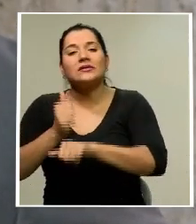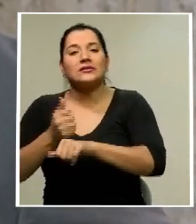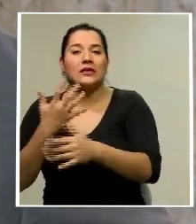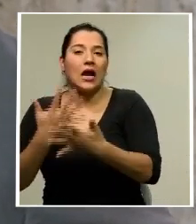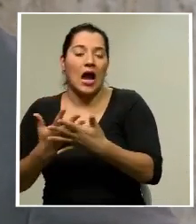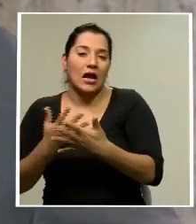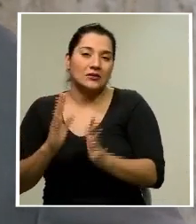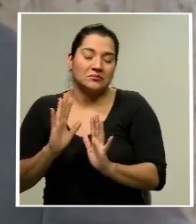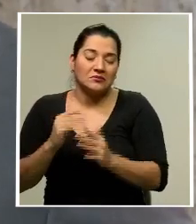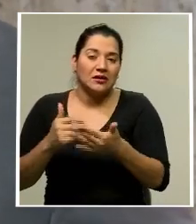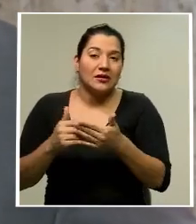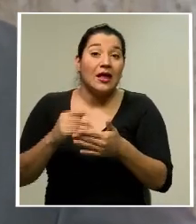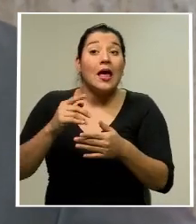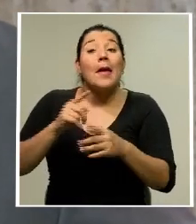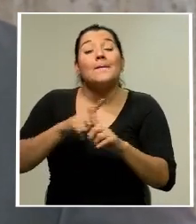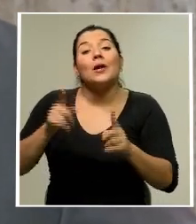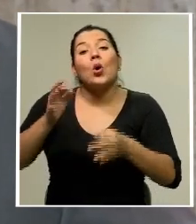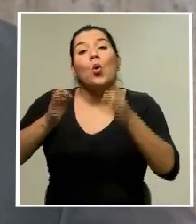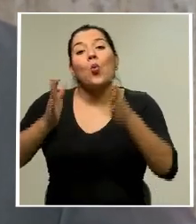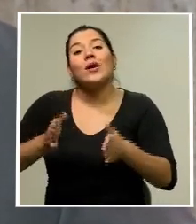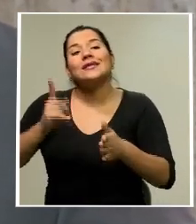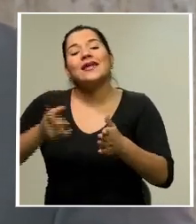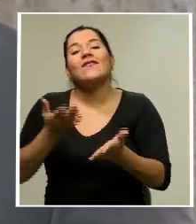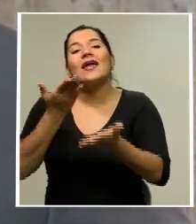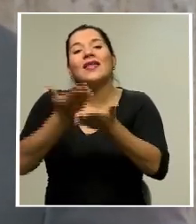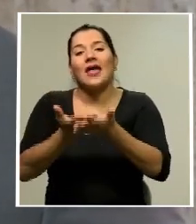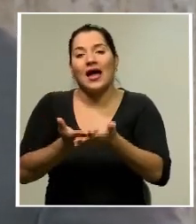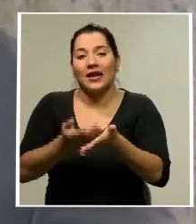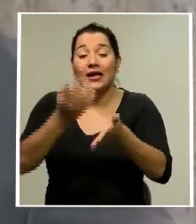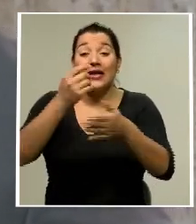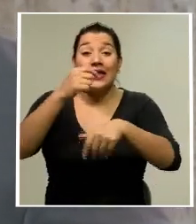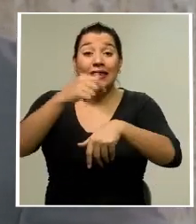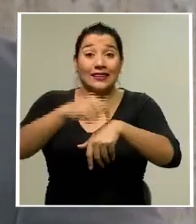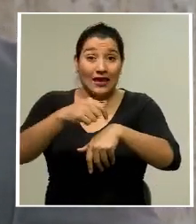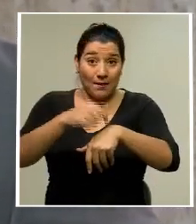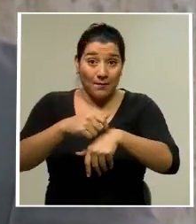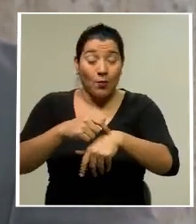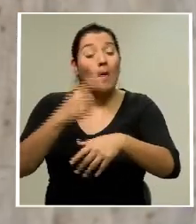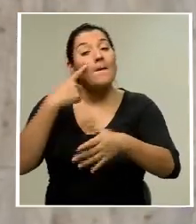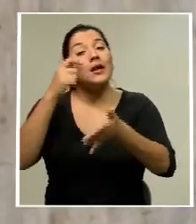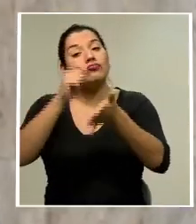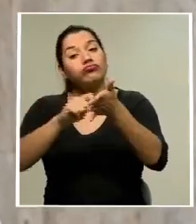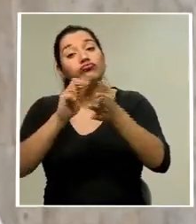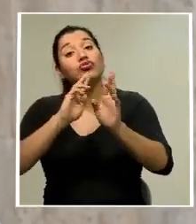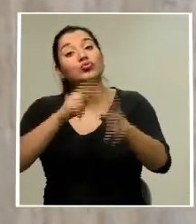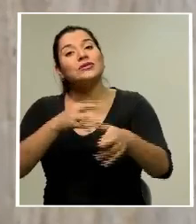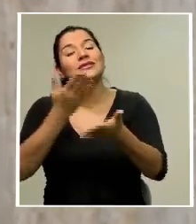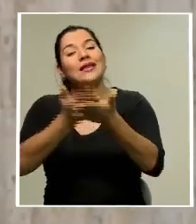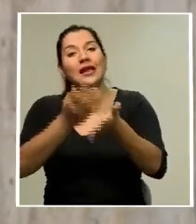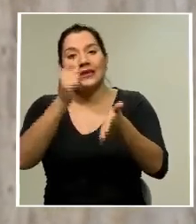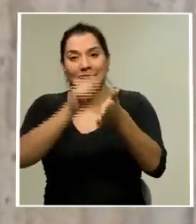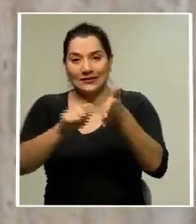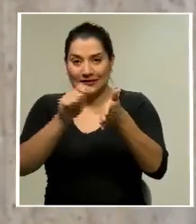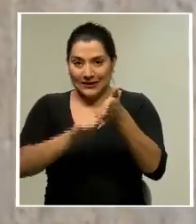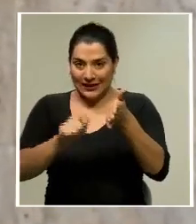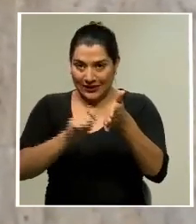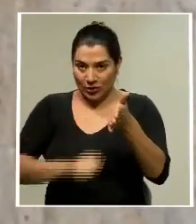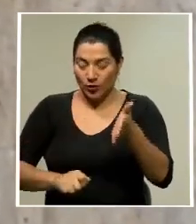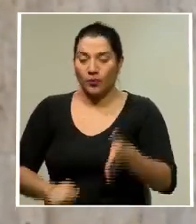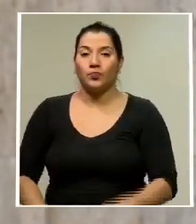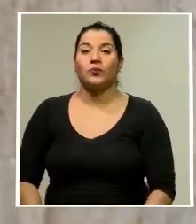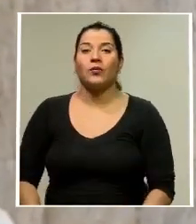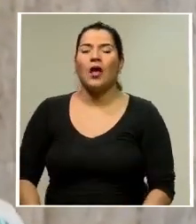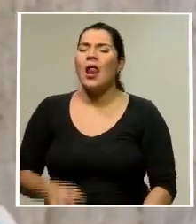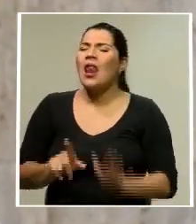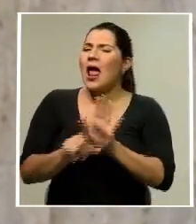fundamentar la parte escrita, pues le da bastante tiempo para razonar su resolución. El código habla de lo más pronto